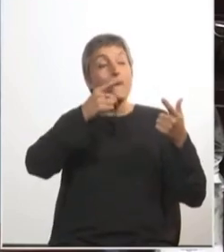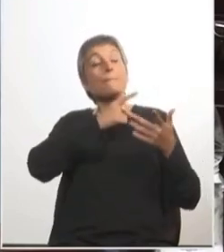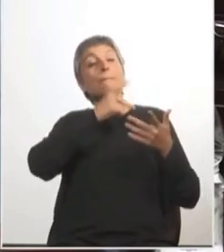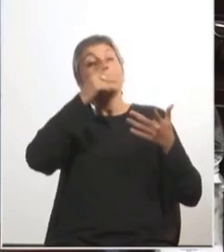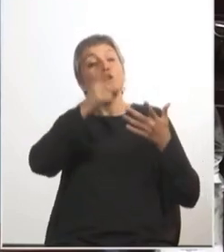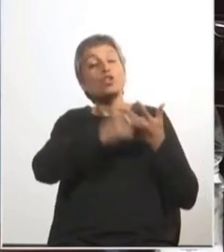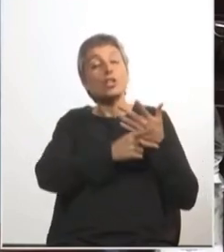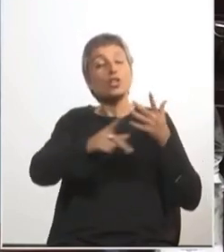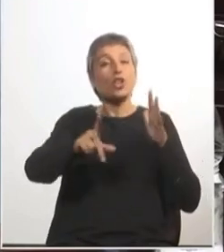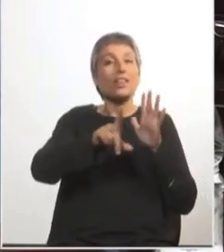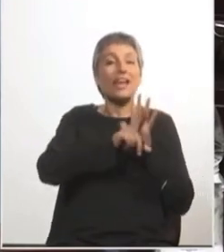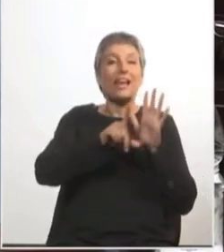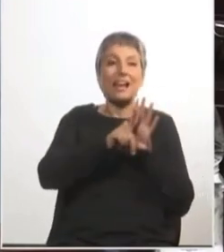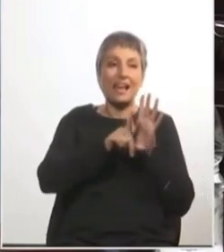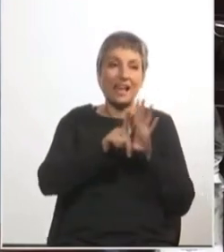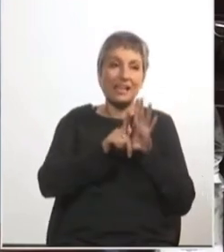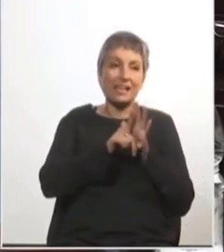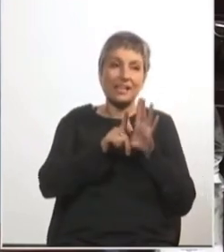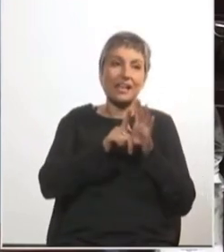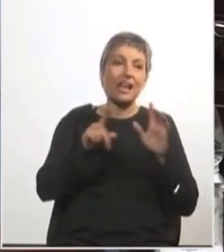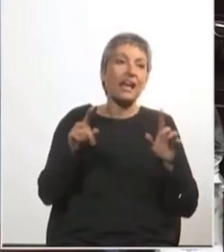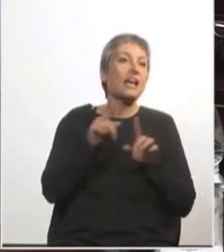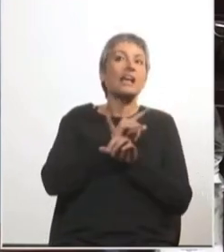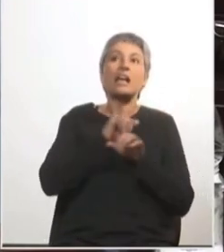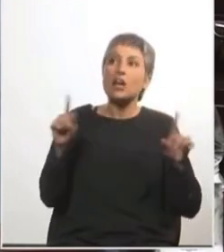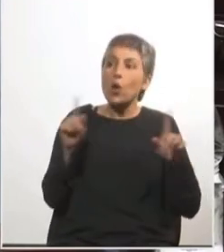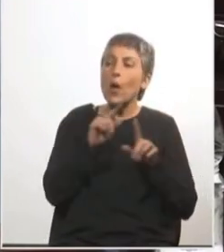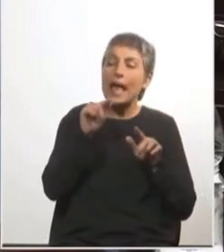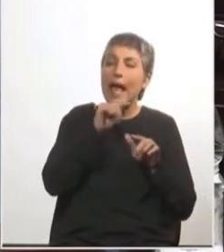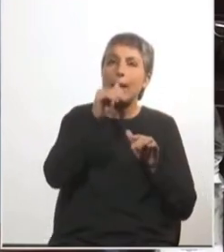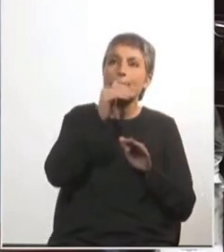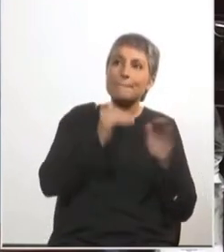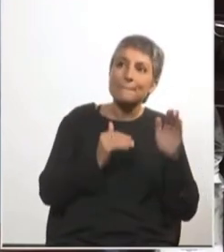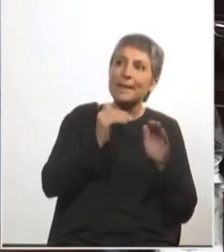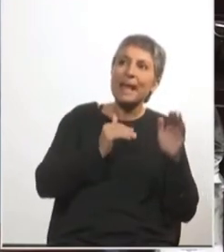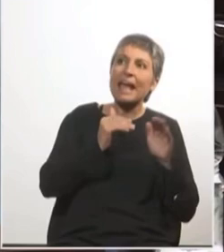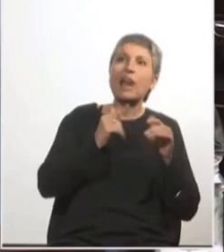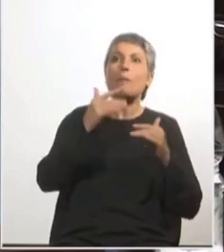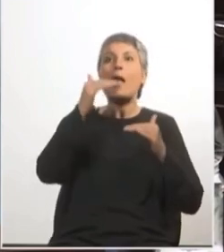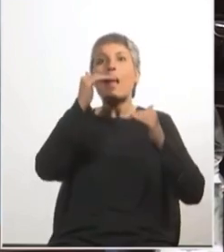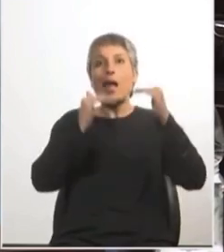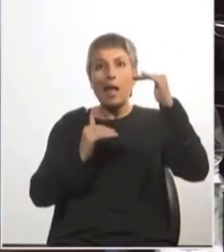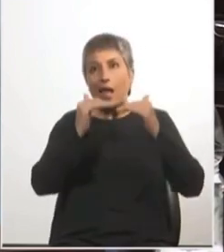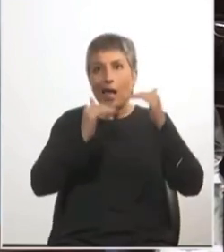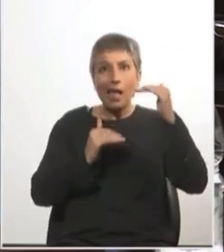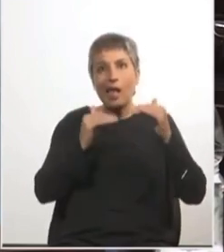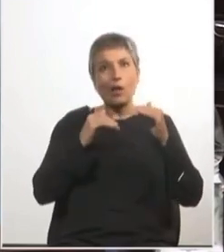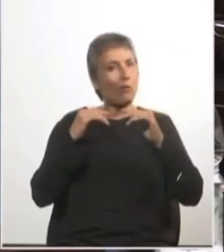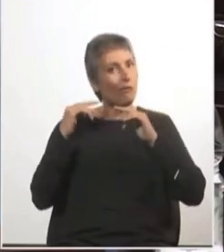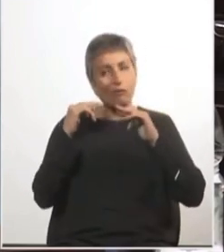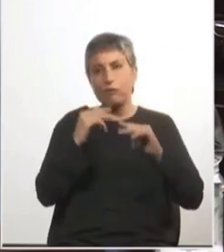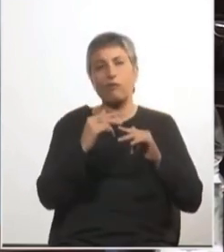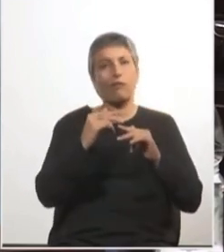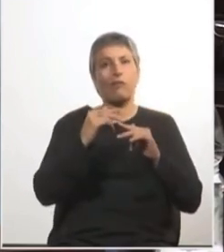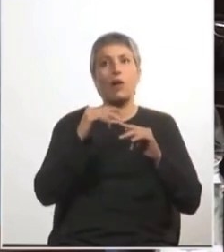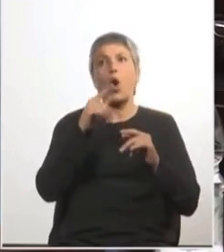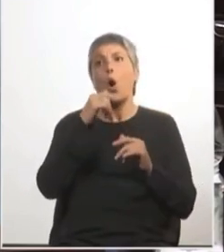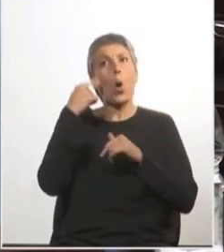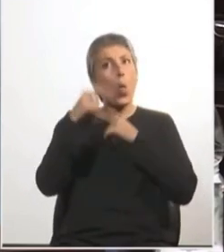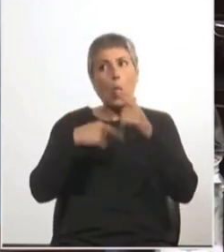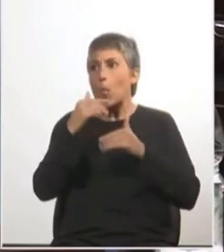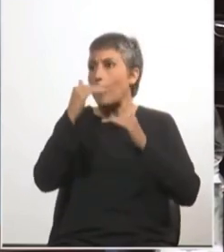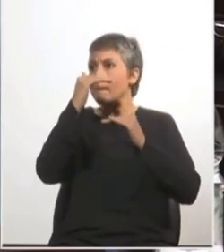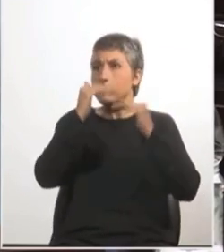ley que no disminuía esencialmente las desigualdades, las